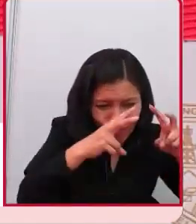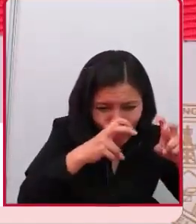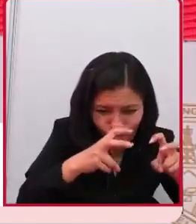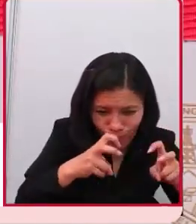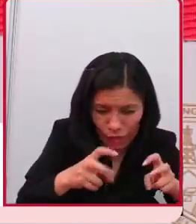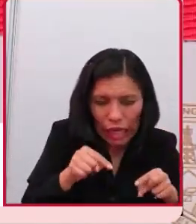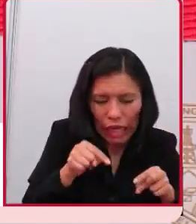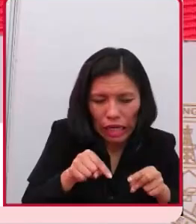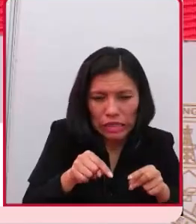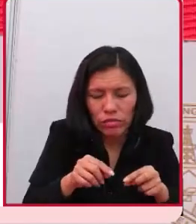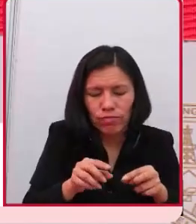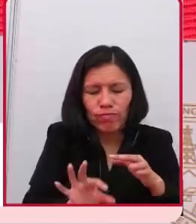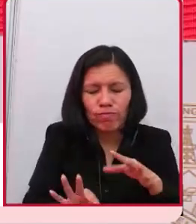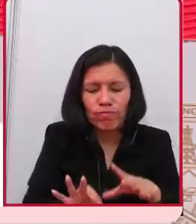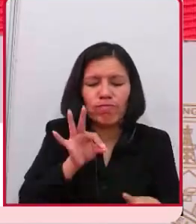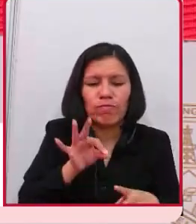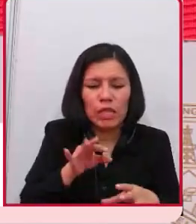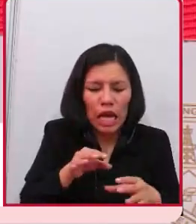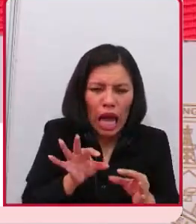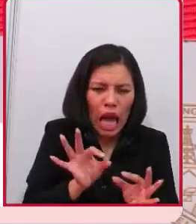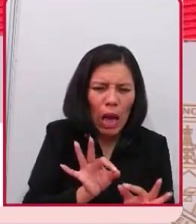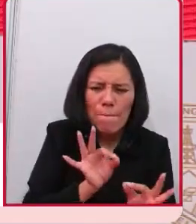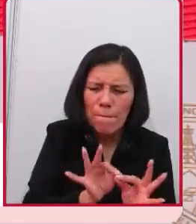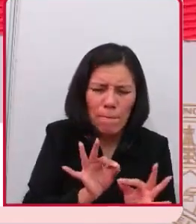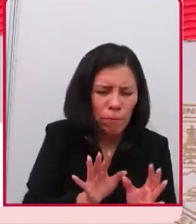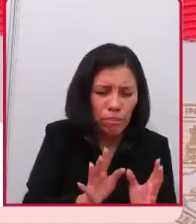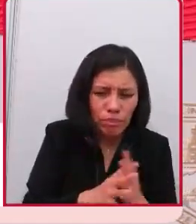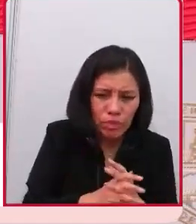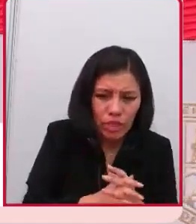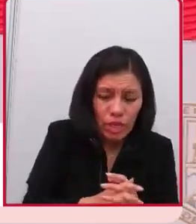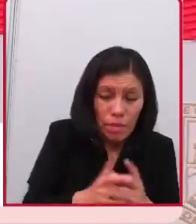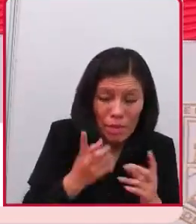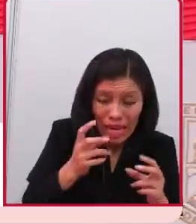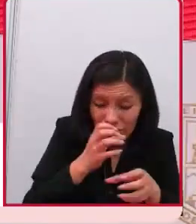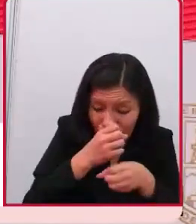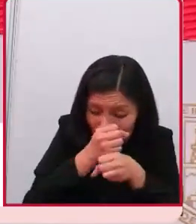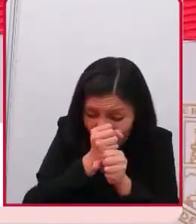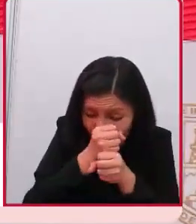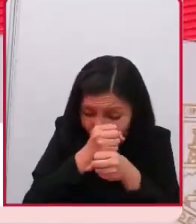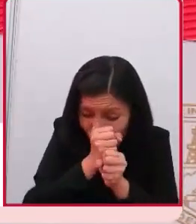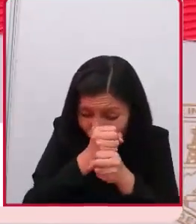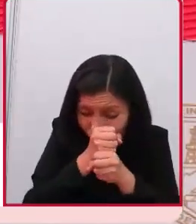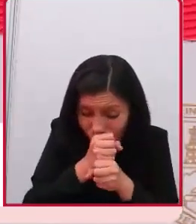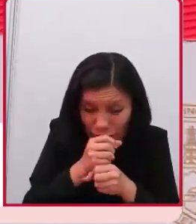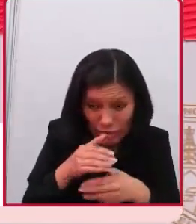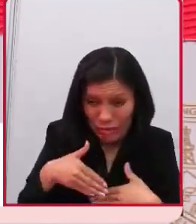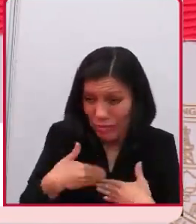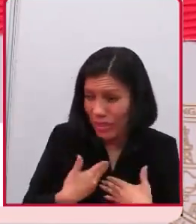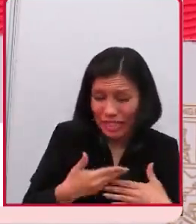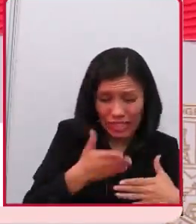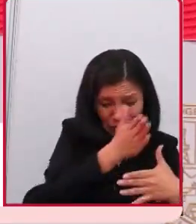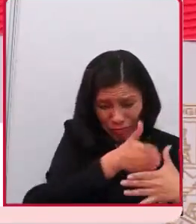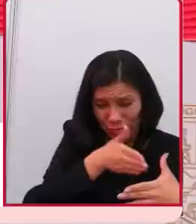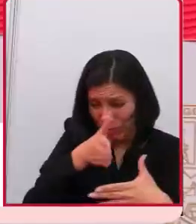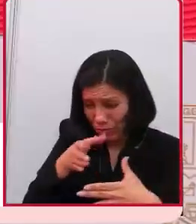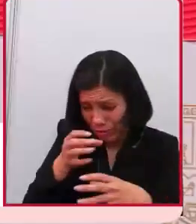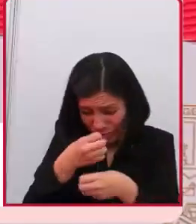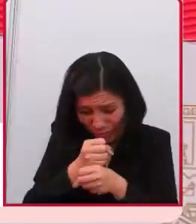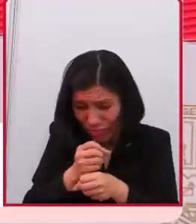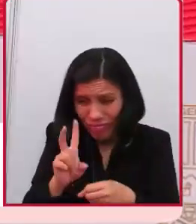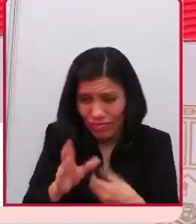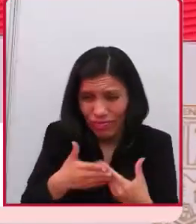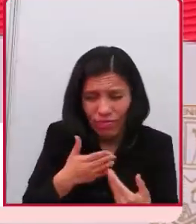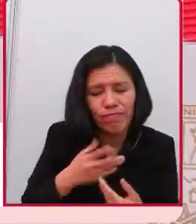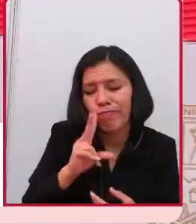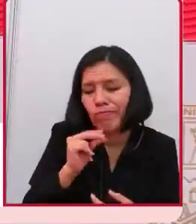de inflexión, puesto que para la microscopía tampoco no es fácil hacer tantas briquetas en todas las fracciones de tamaño, y